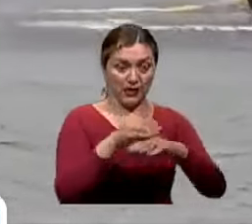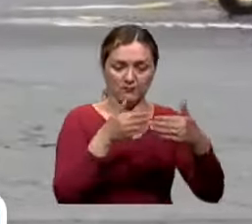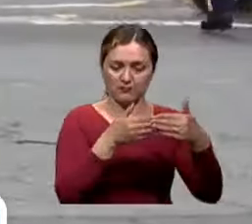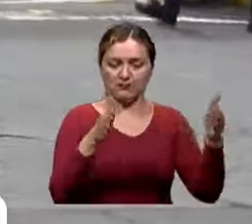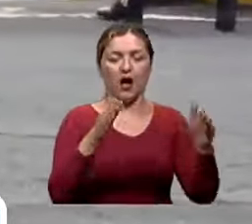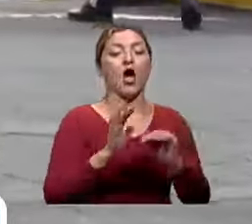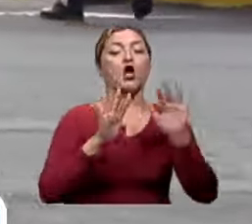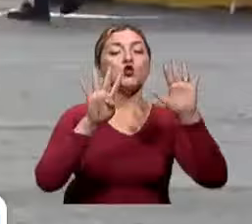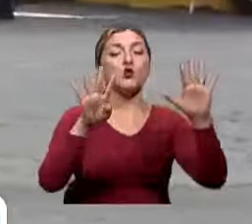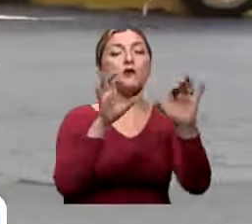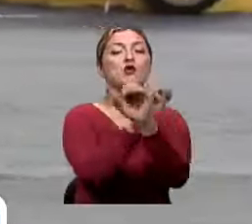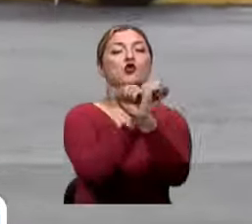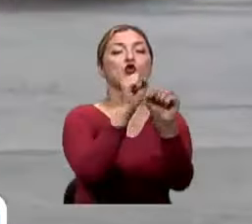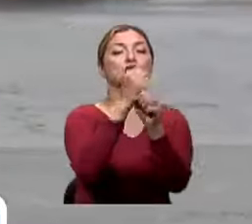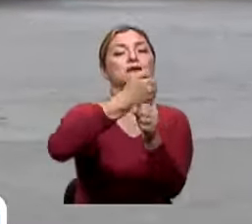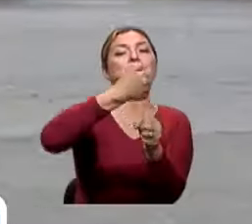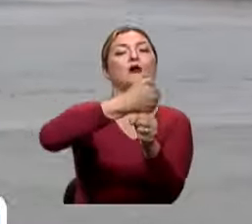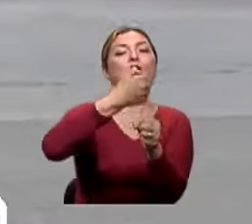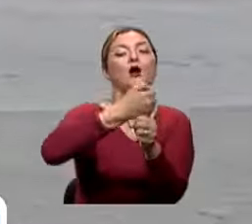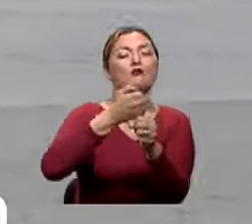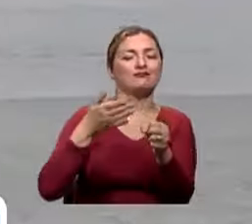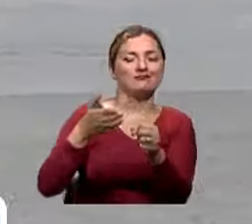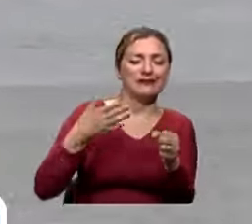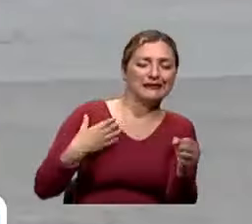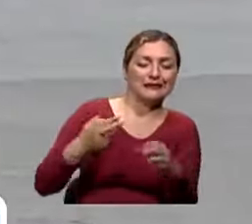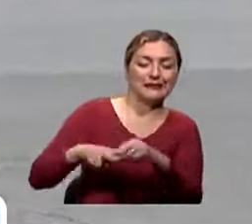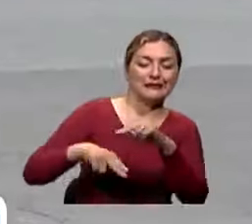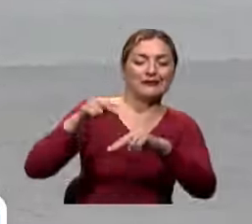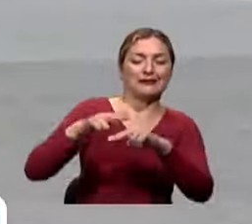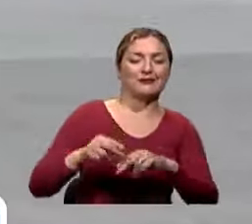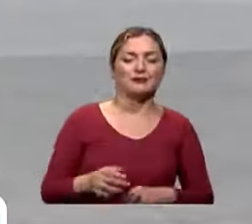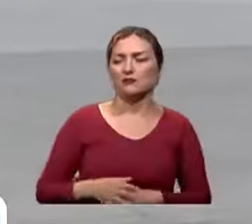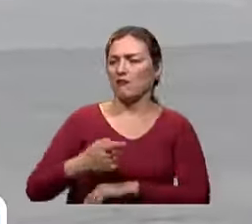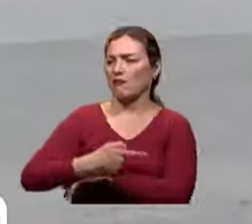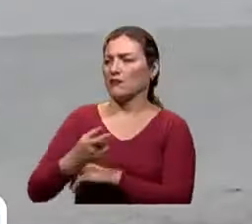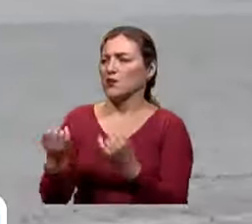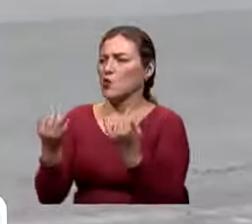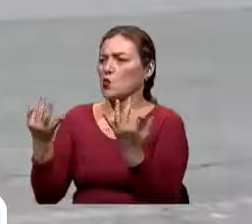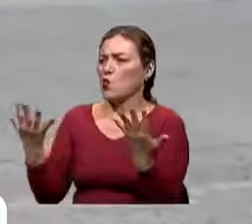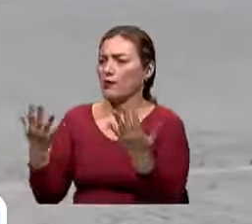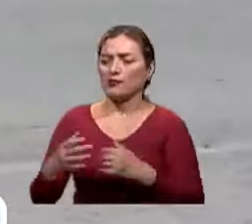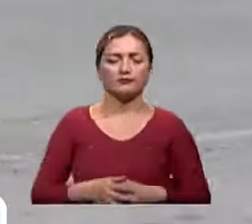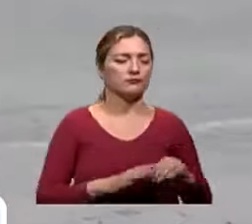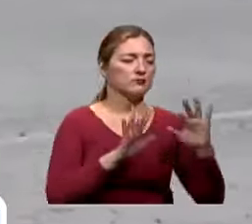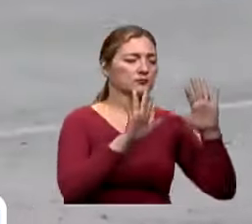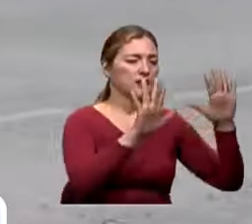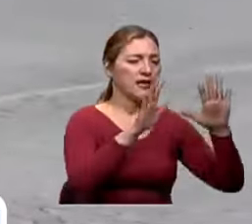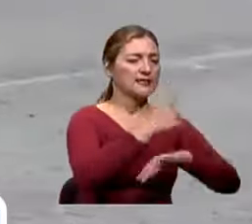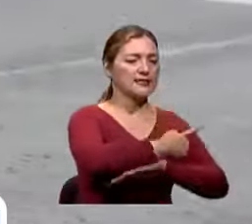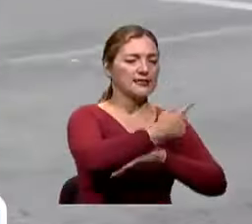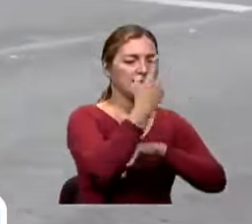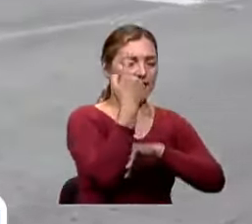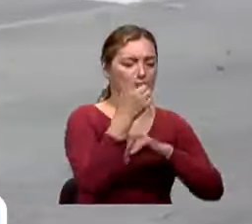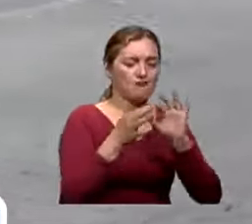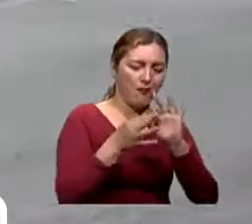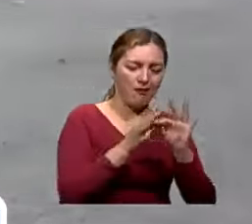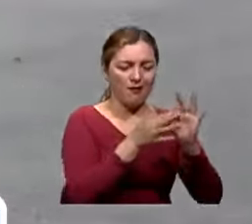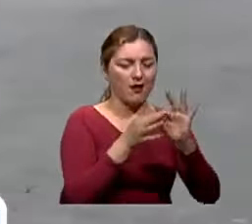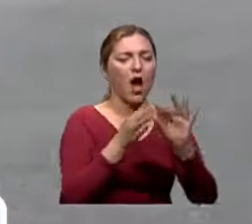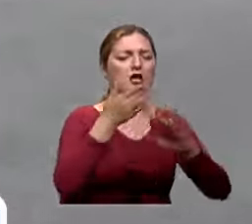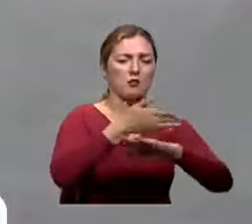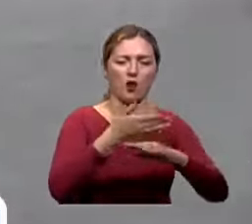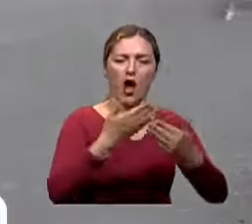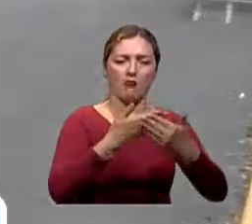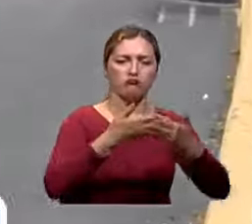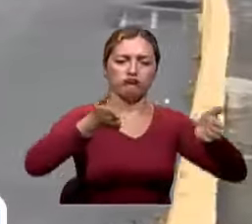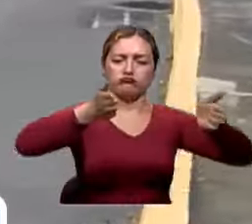Y 9 de la noche iniciamos los trabajos en este cruce vial. ¿Cuántos días tomará? Son 10 días que tenemos previstos para poder rehabilitar ya el tránsito y